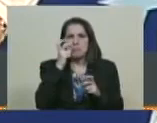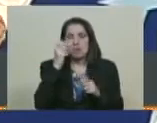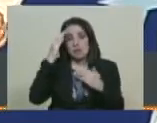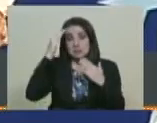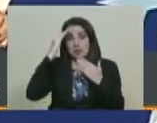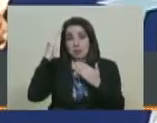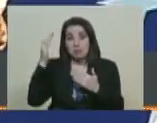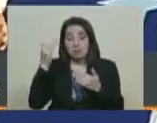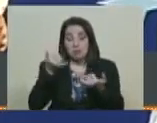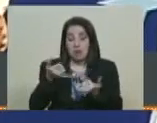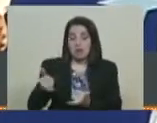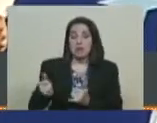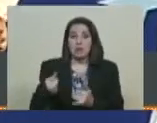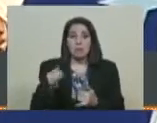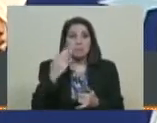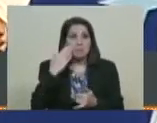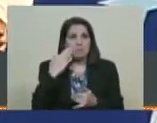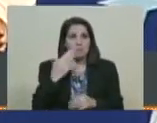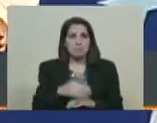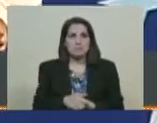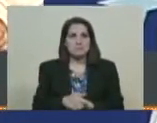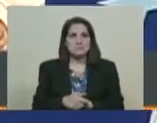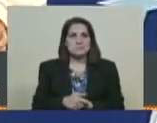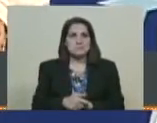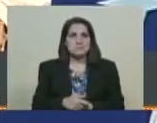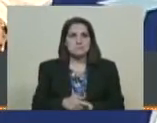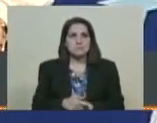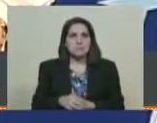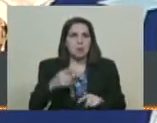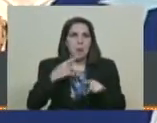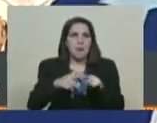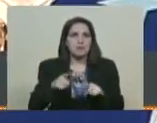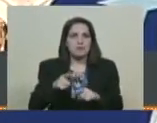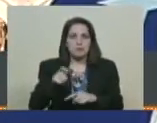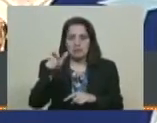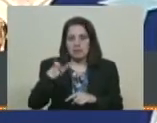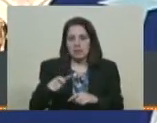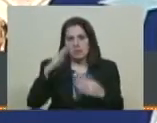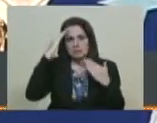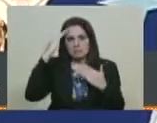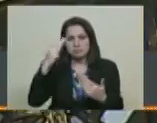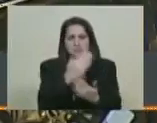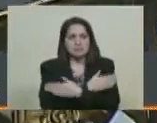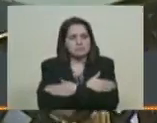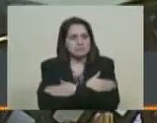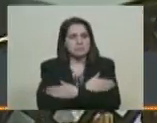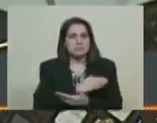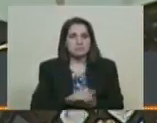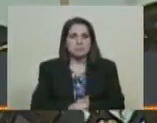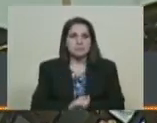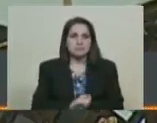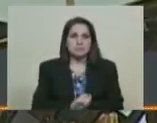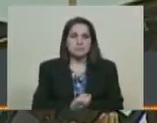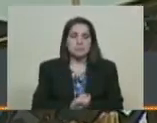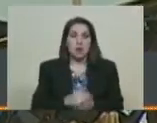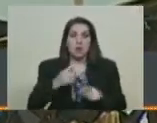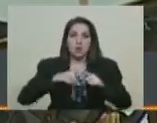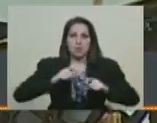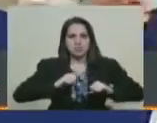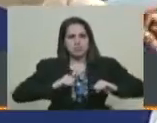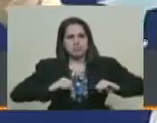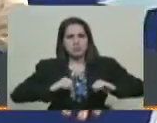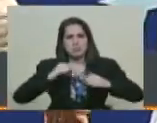Saludo al hijo de Maíta. A William y Angito, desde aquí, mis afectos. Y a la gorda Gladys